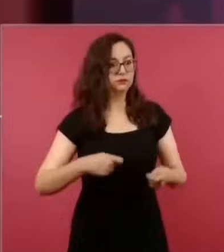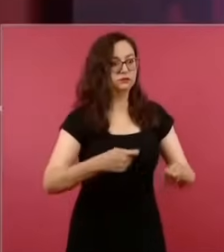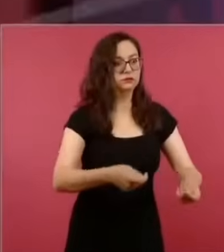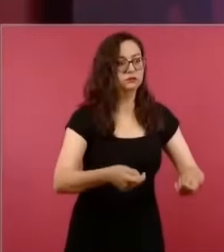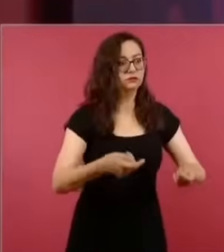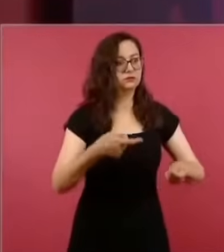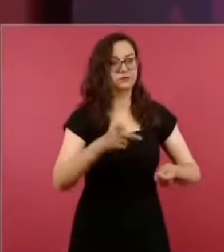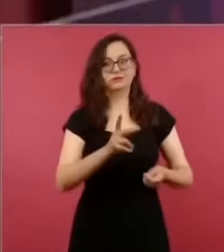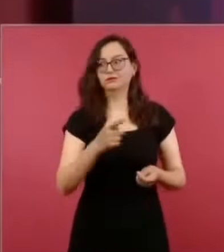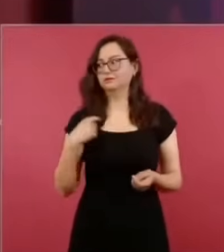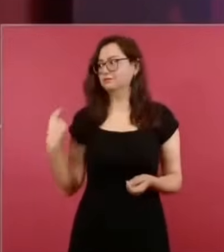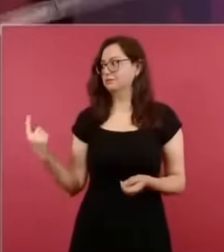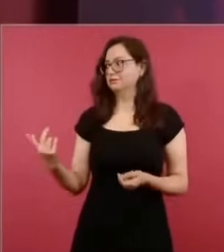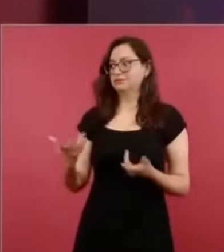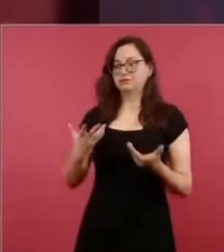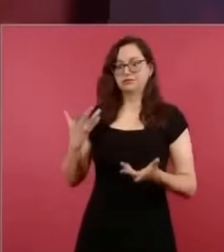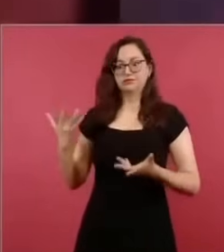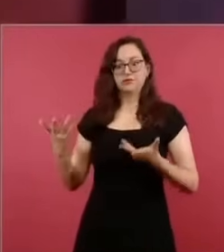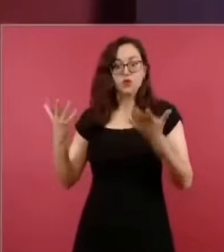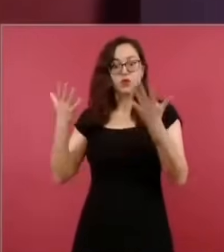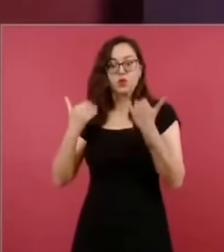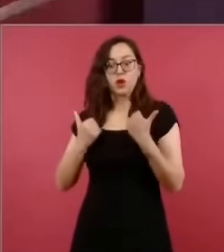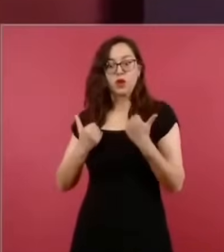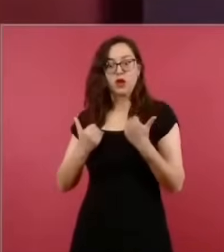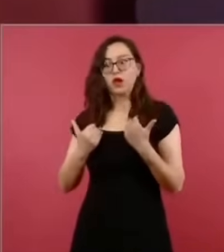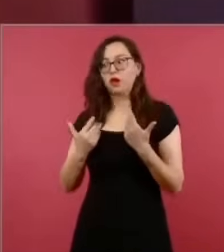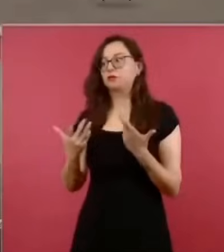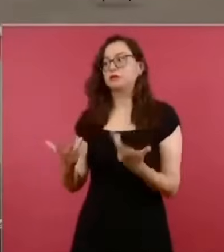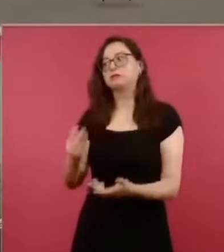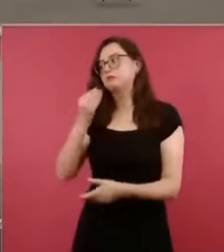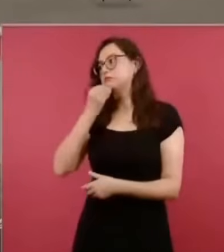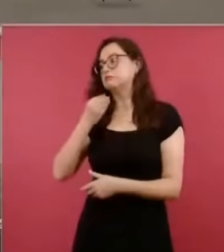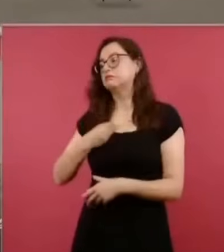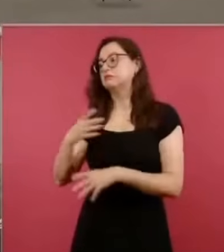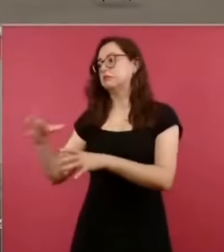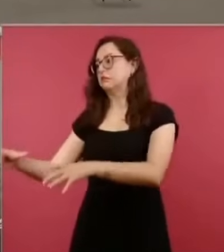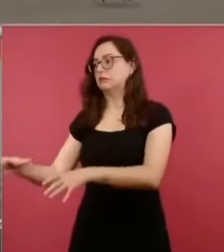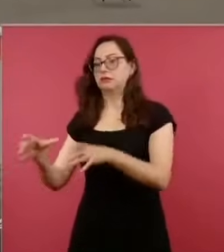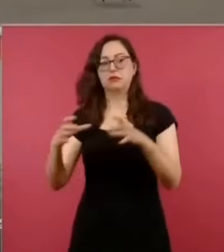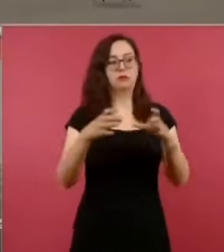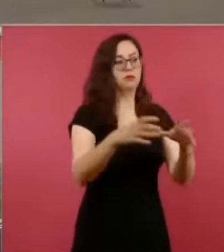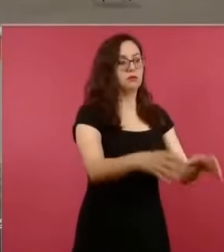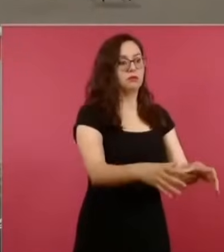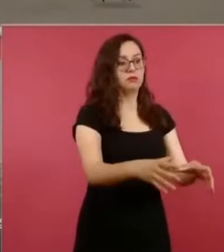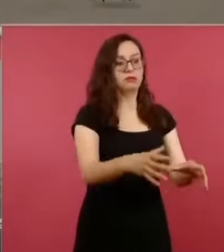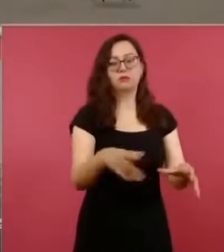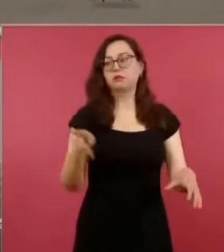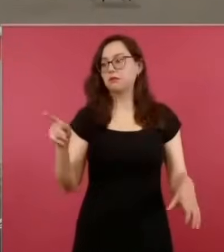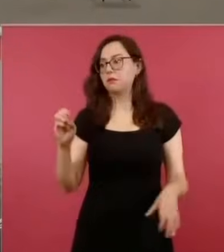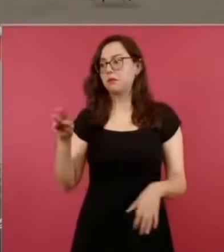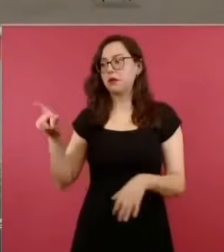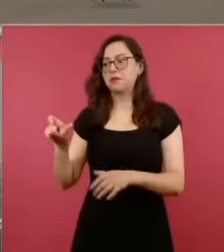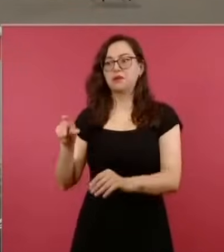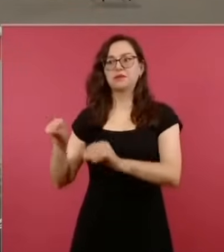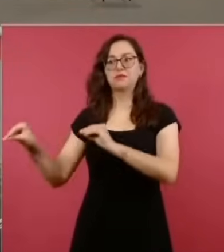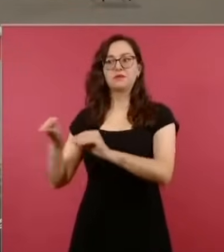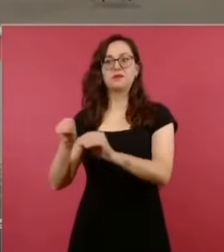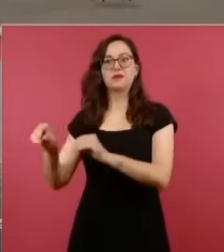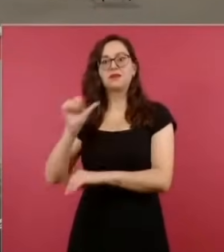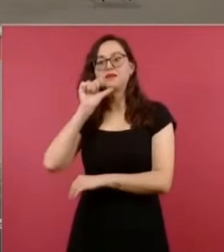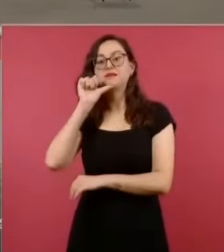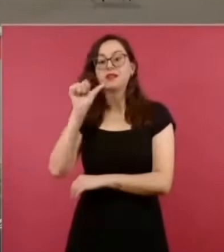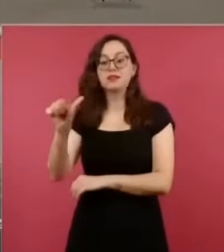plantas. Entonces sacrificó Pemex a sus plantas para poderles dar a esta empresa la materia prima, era